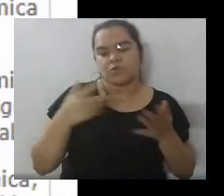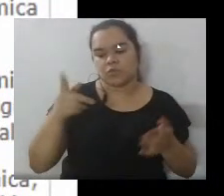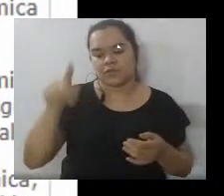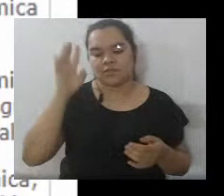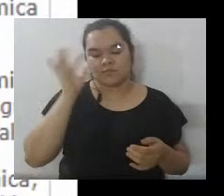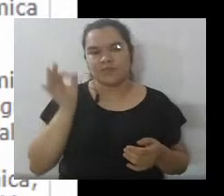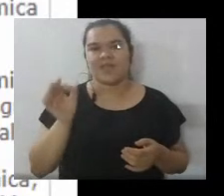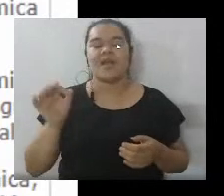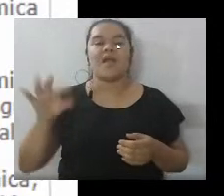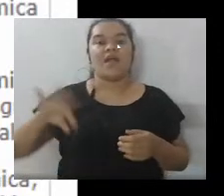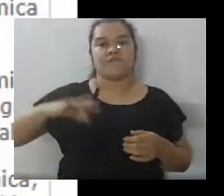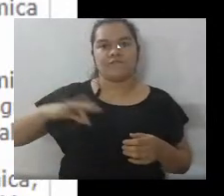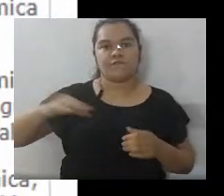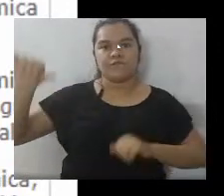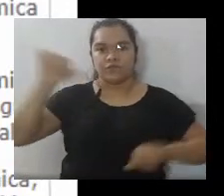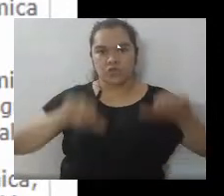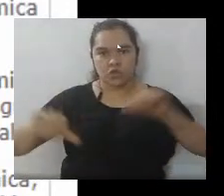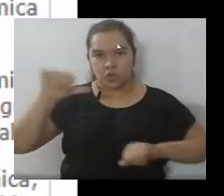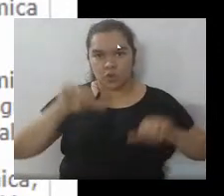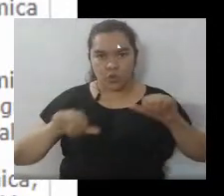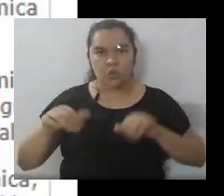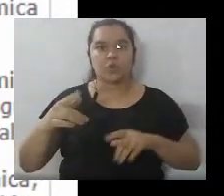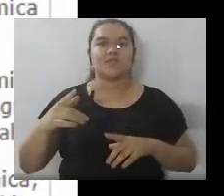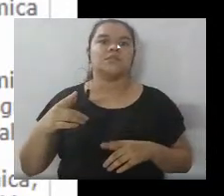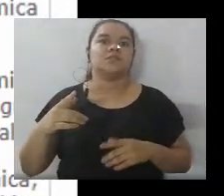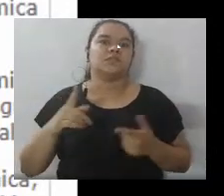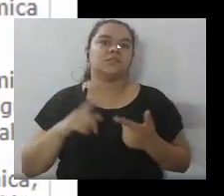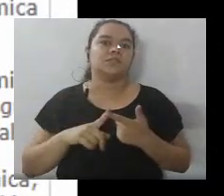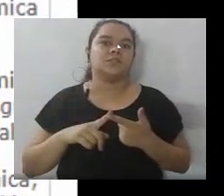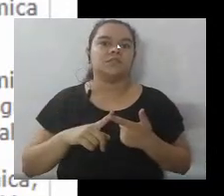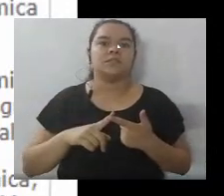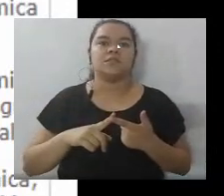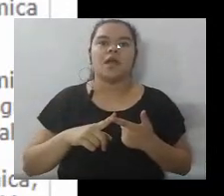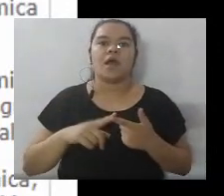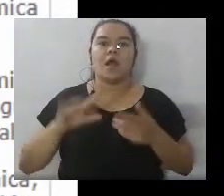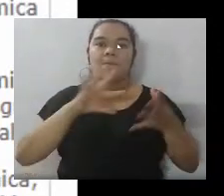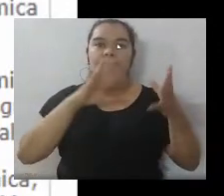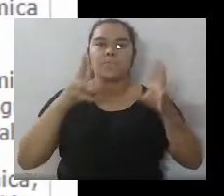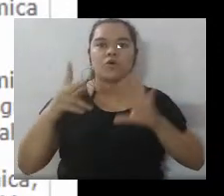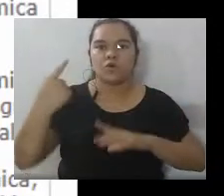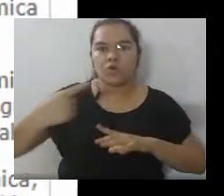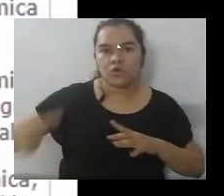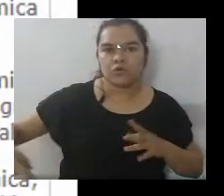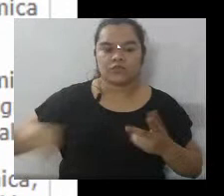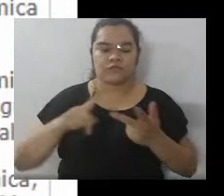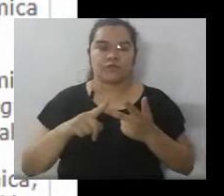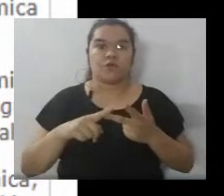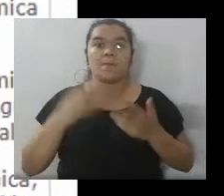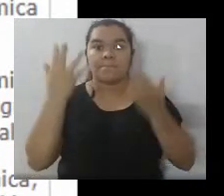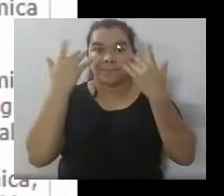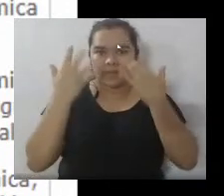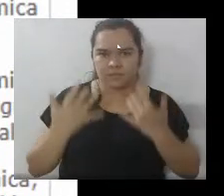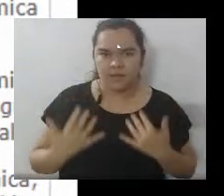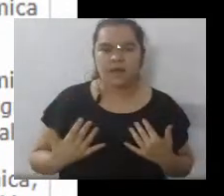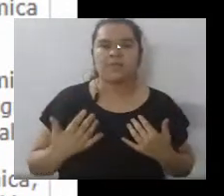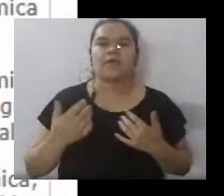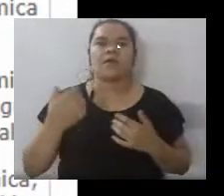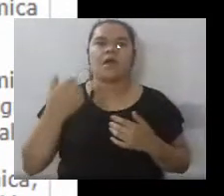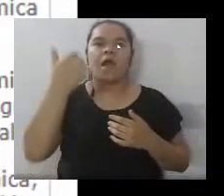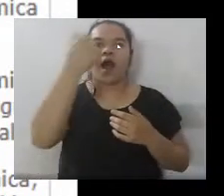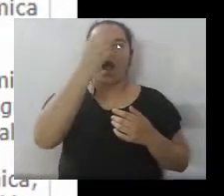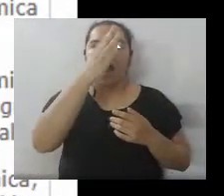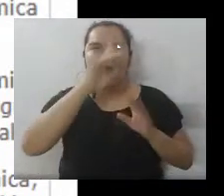tenemos biología, morfología, la parte de matemática fundamental para nosotros, álgebra y geometría